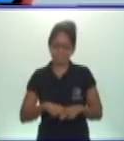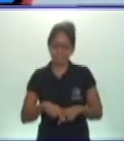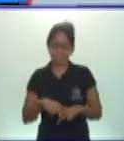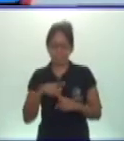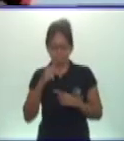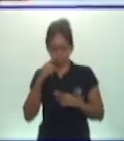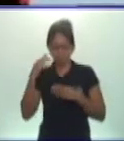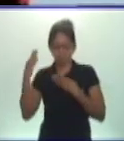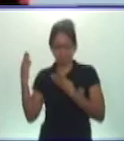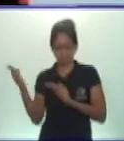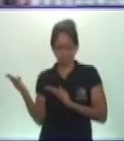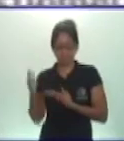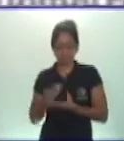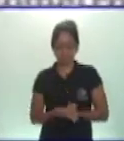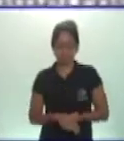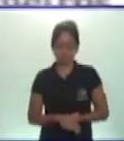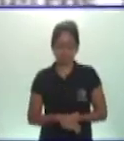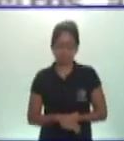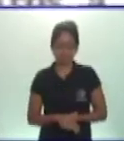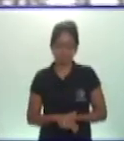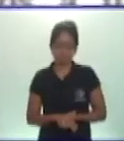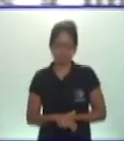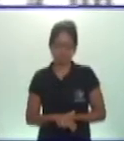expansión de la ciudad hacia el este.